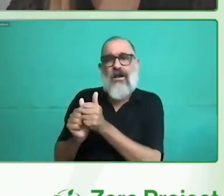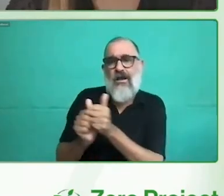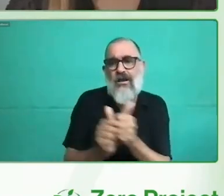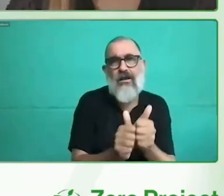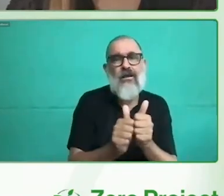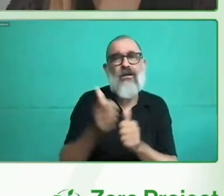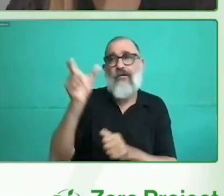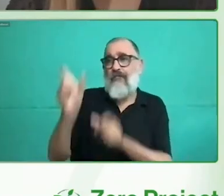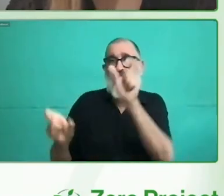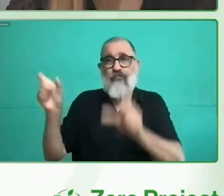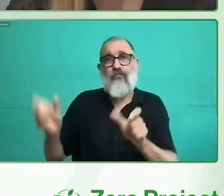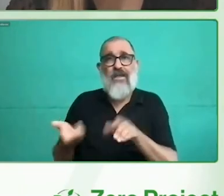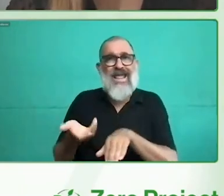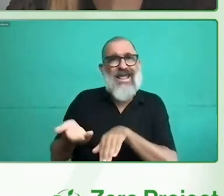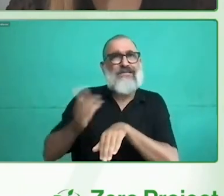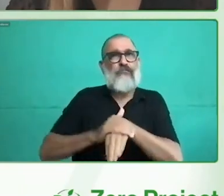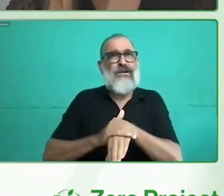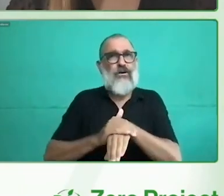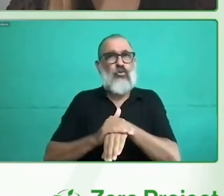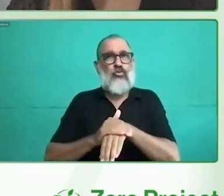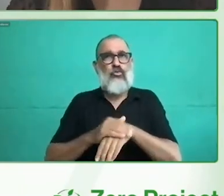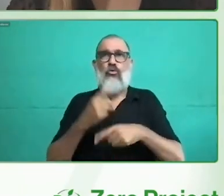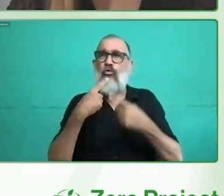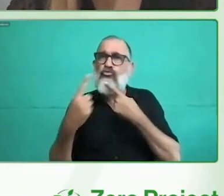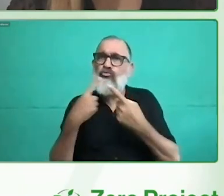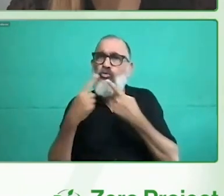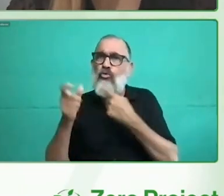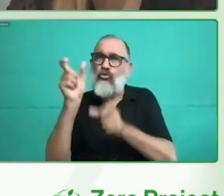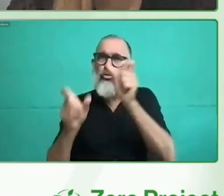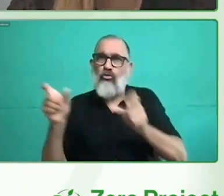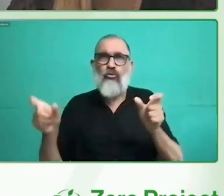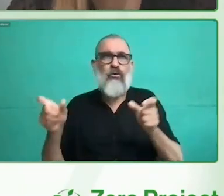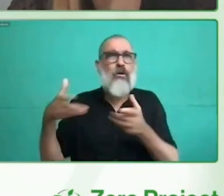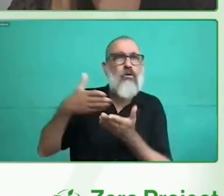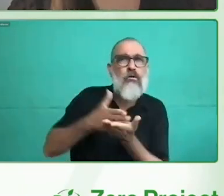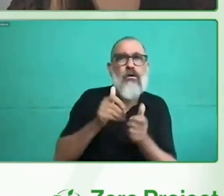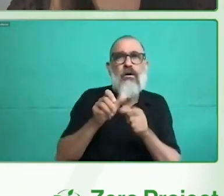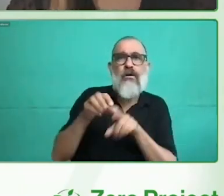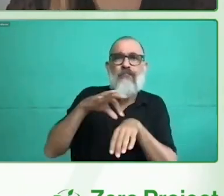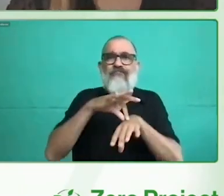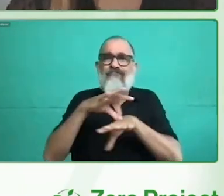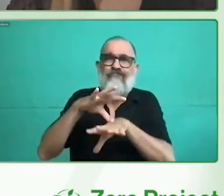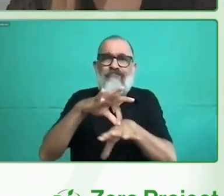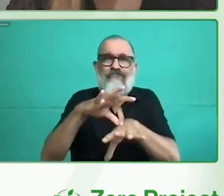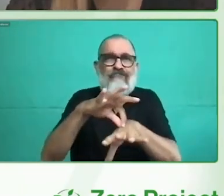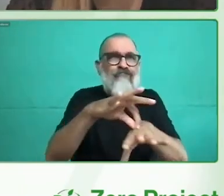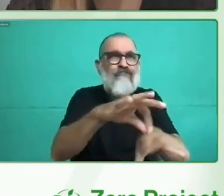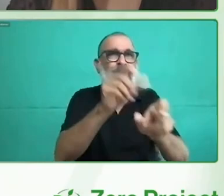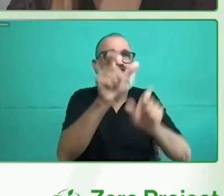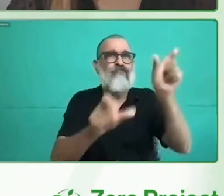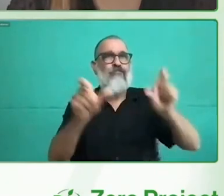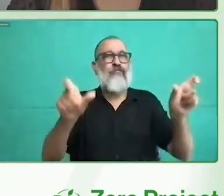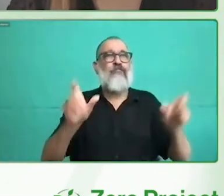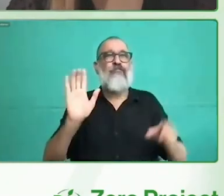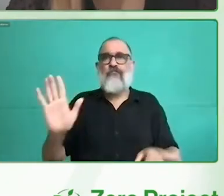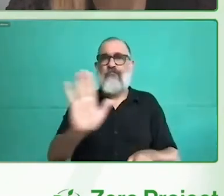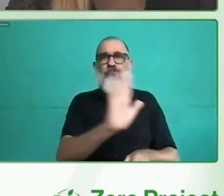resultados. Es la asistencia técnica. Creemos que es indispensable que una vez